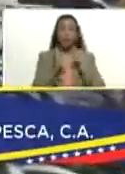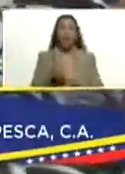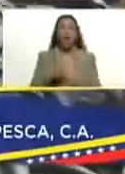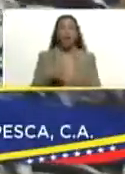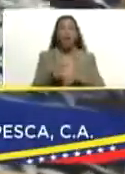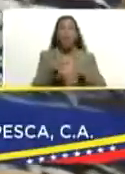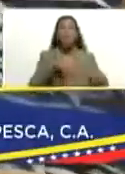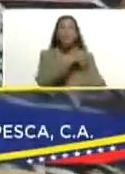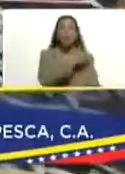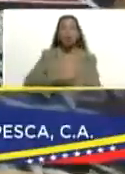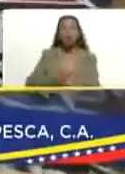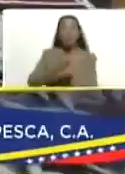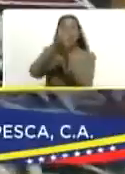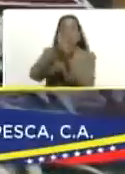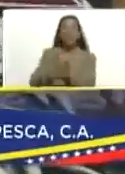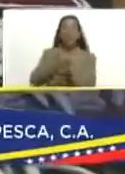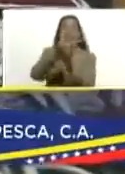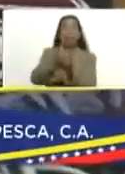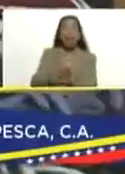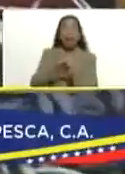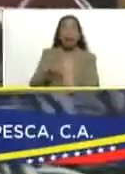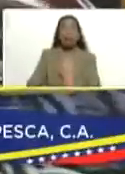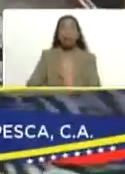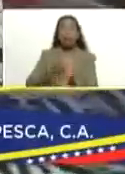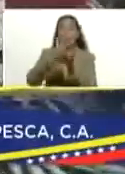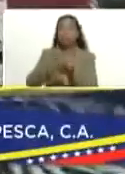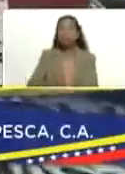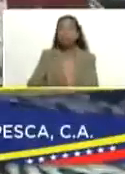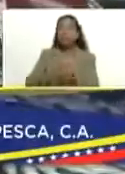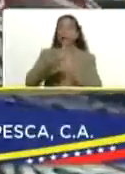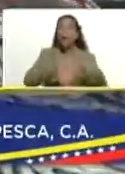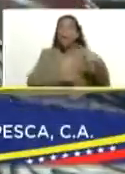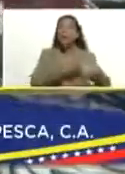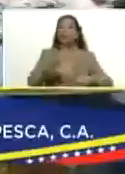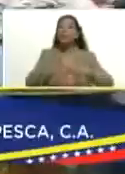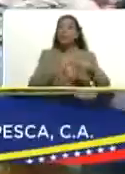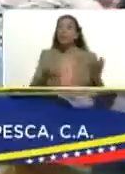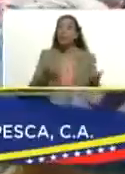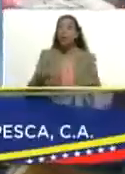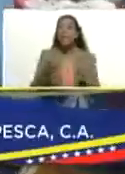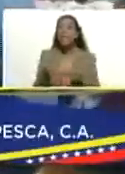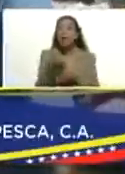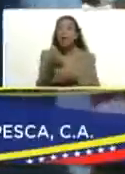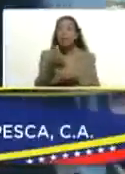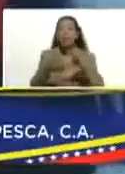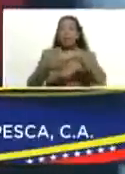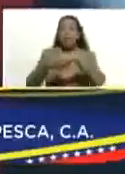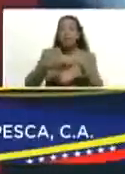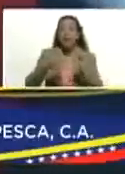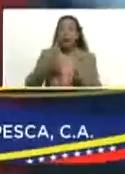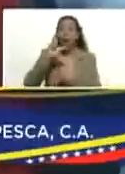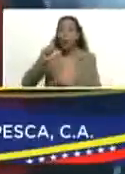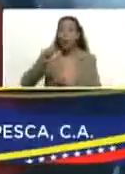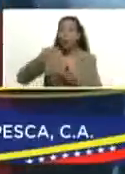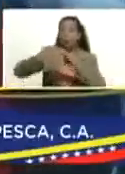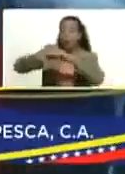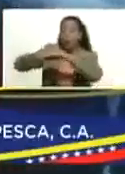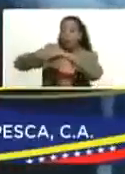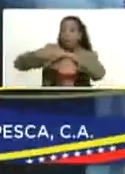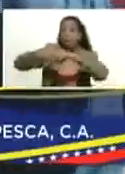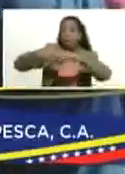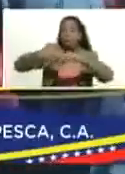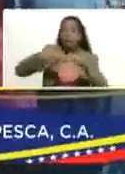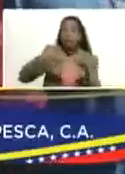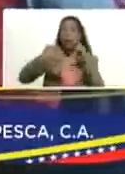toneladas. En estos momentos estamos procesando una sardina, como dijo el almirante